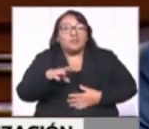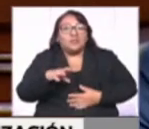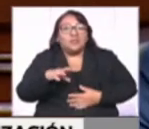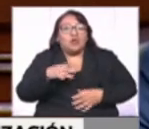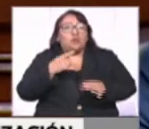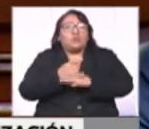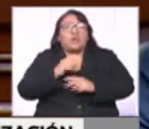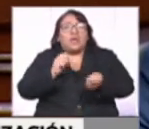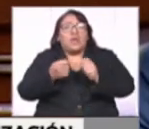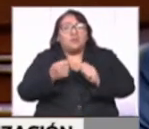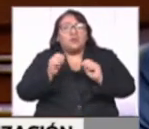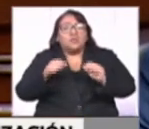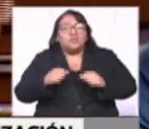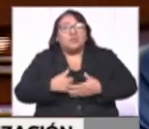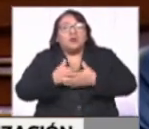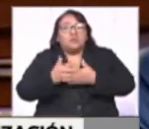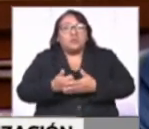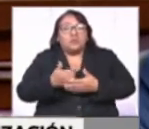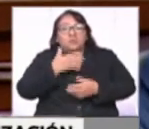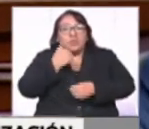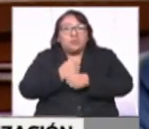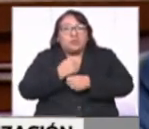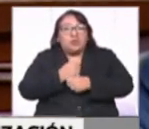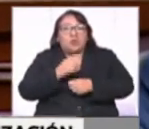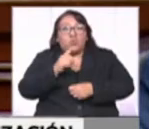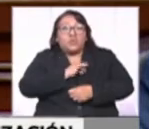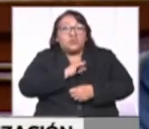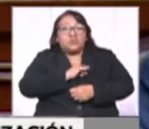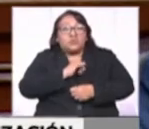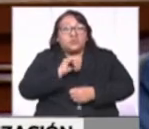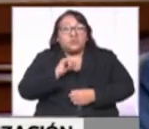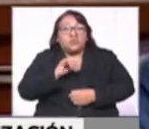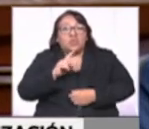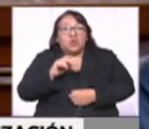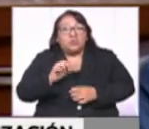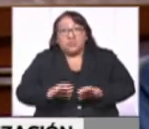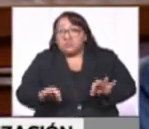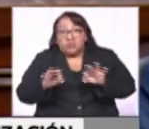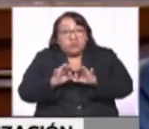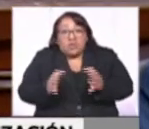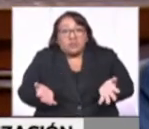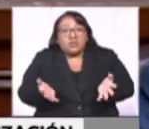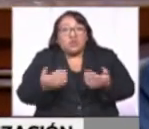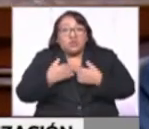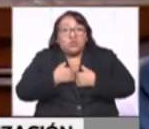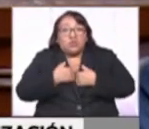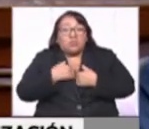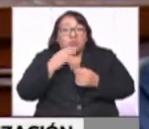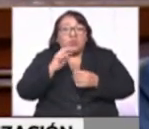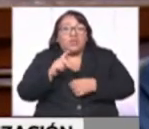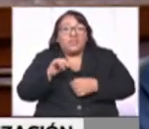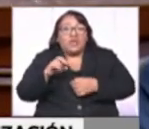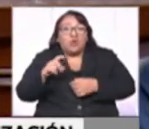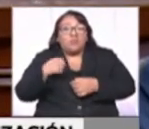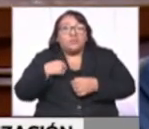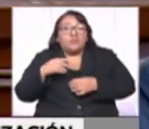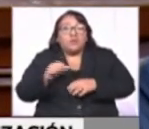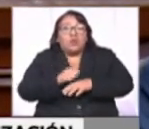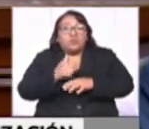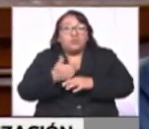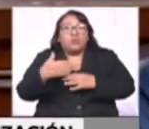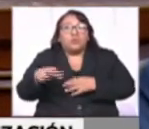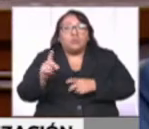oponerse a cambios que van a mejorar el funcionamiento de una institución que es fundamental. Yo, por ejemplo, creo que el Indecopi debería ser